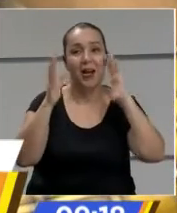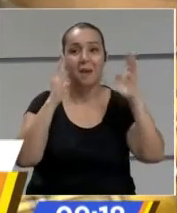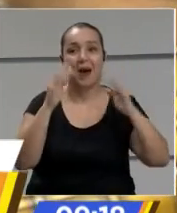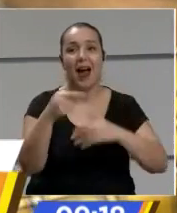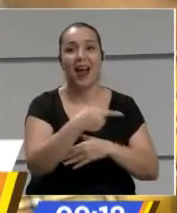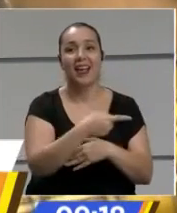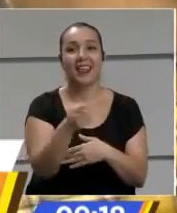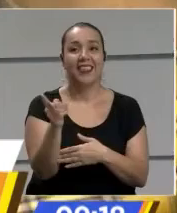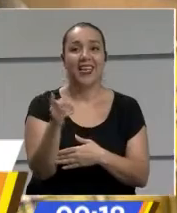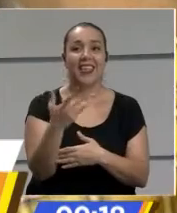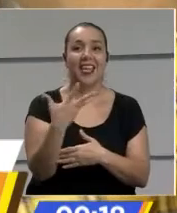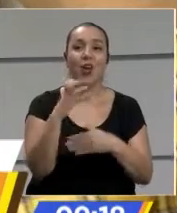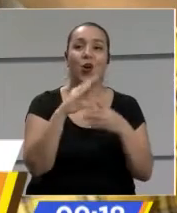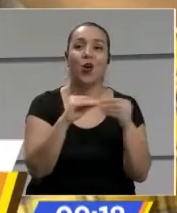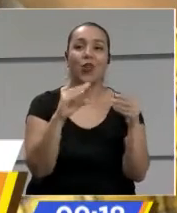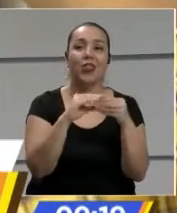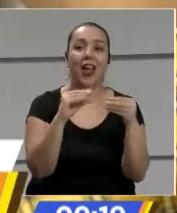contarles,